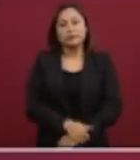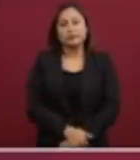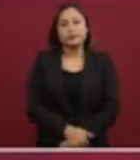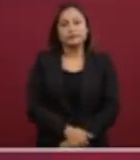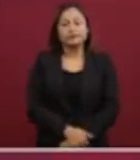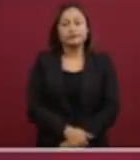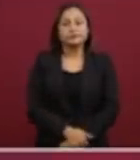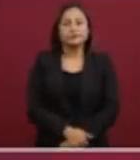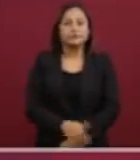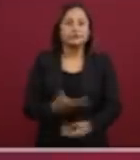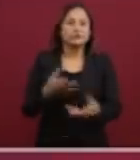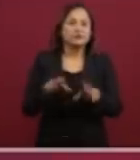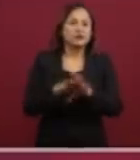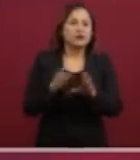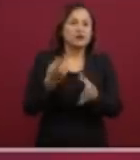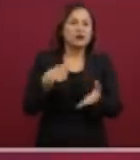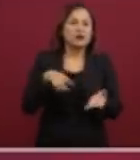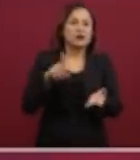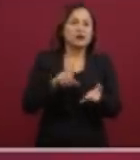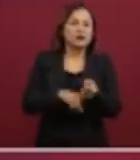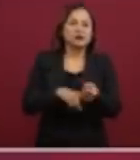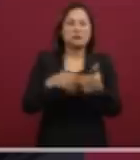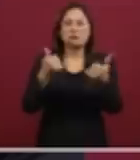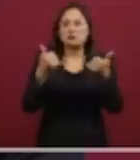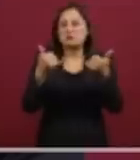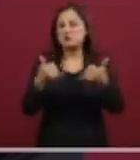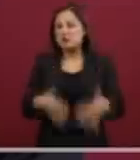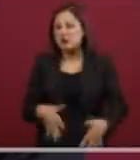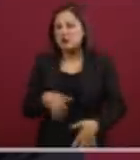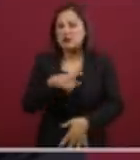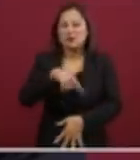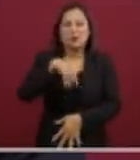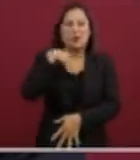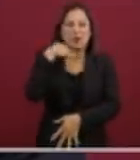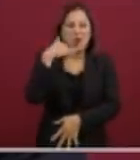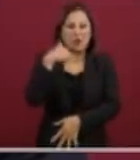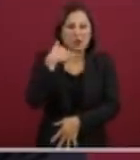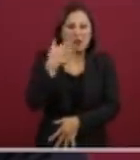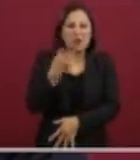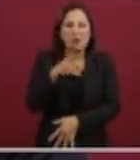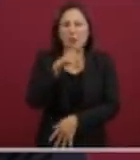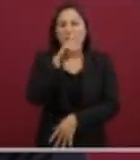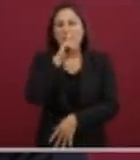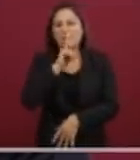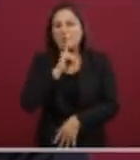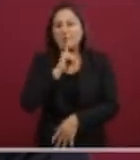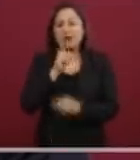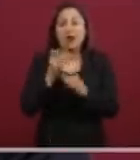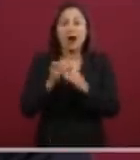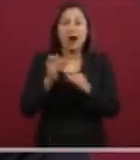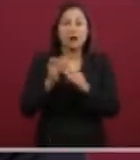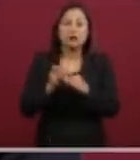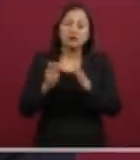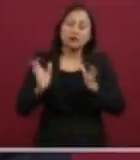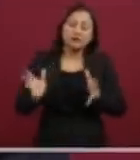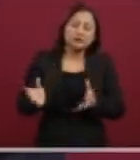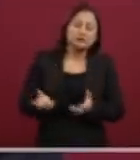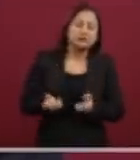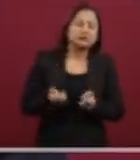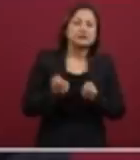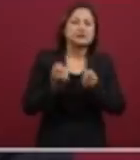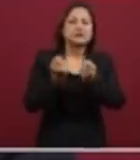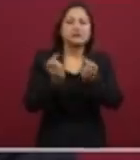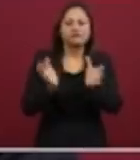el gobierno, y que hay que hacerlo caminar, pues todos tenemos que